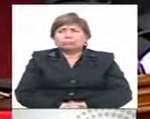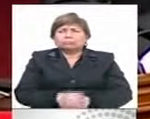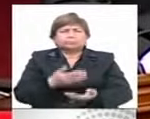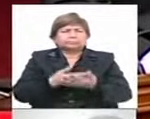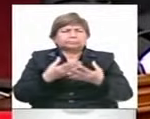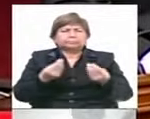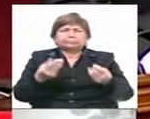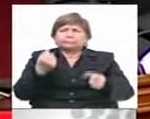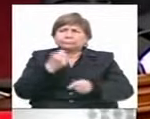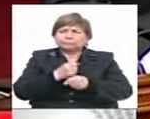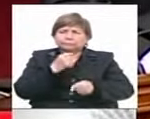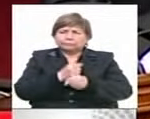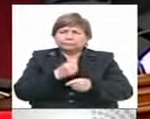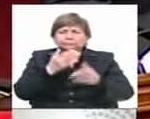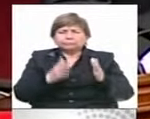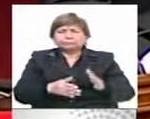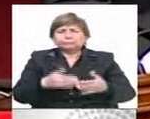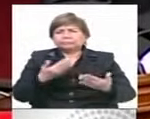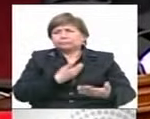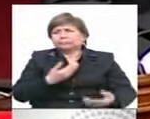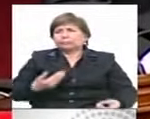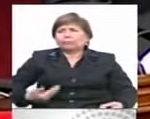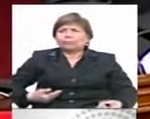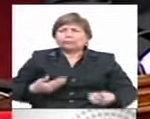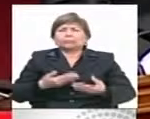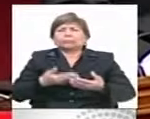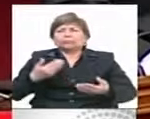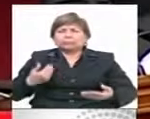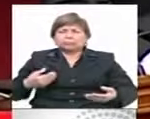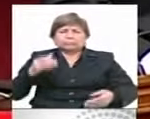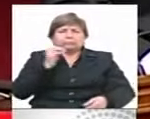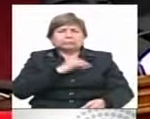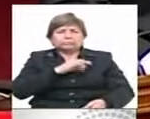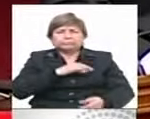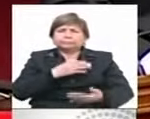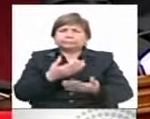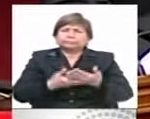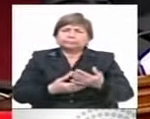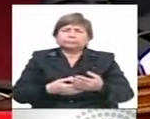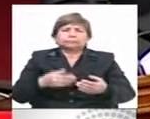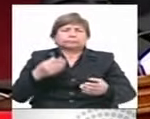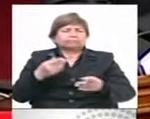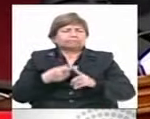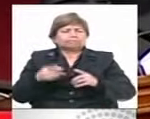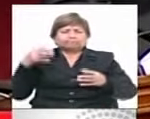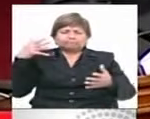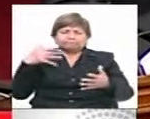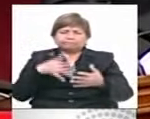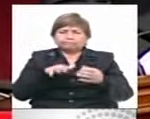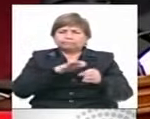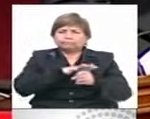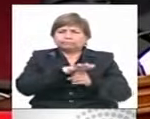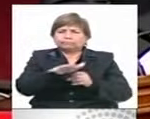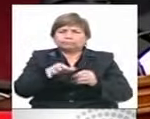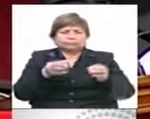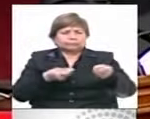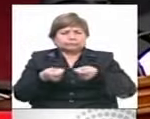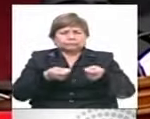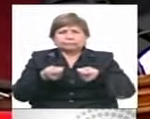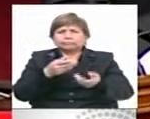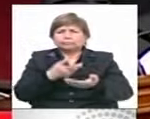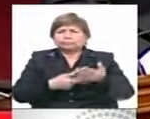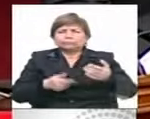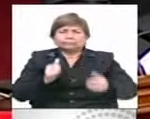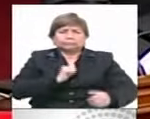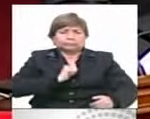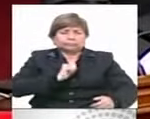muchos funcionarios y en gobiernos anteriores han aprovechado, copado e invadido todos los organismos reguladores para beneficio